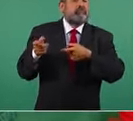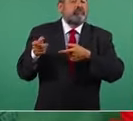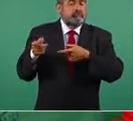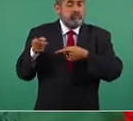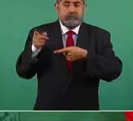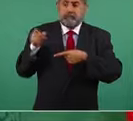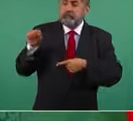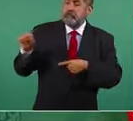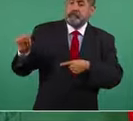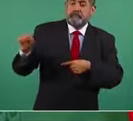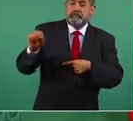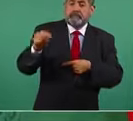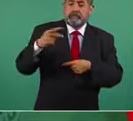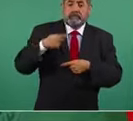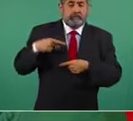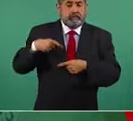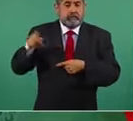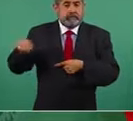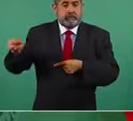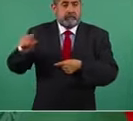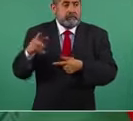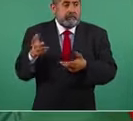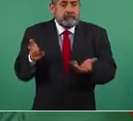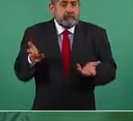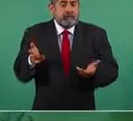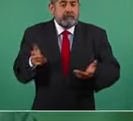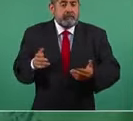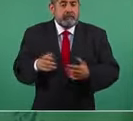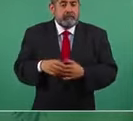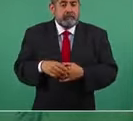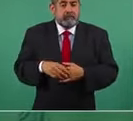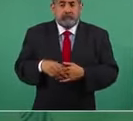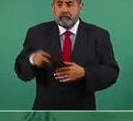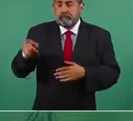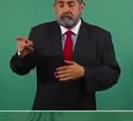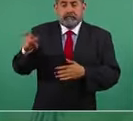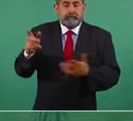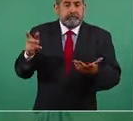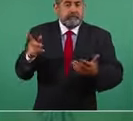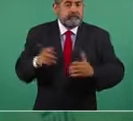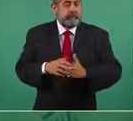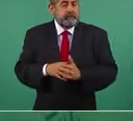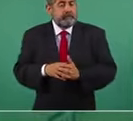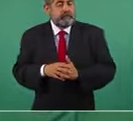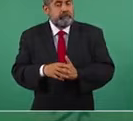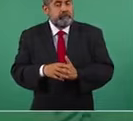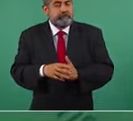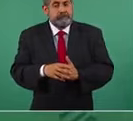que no estaba